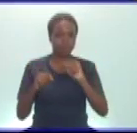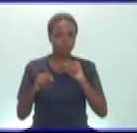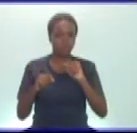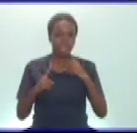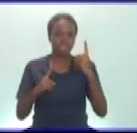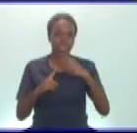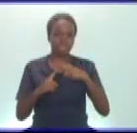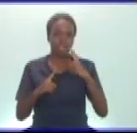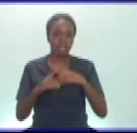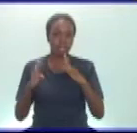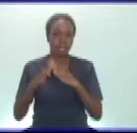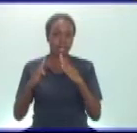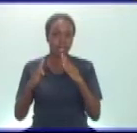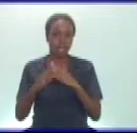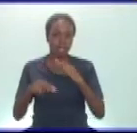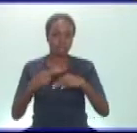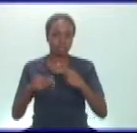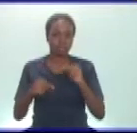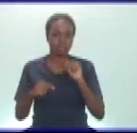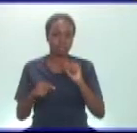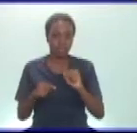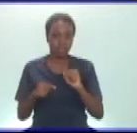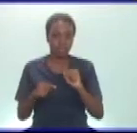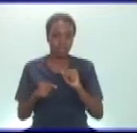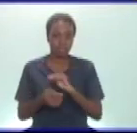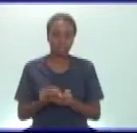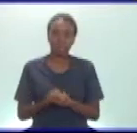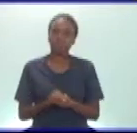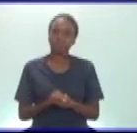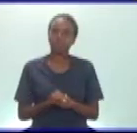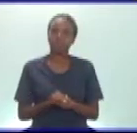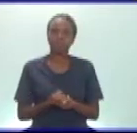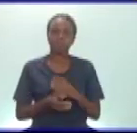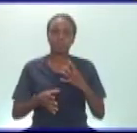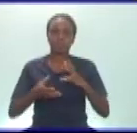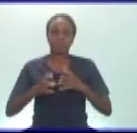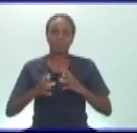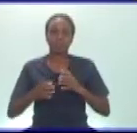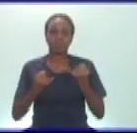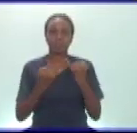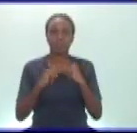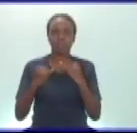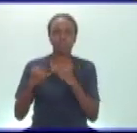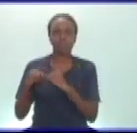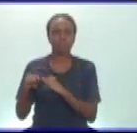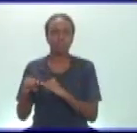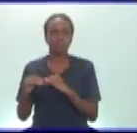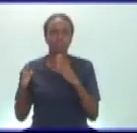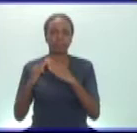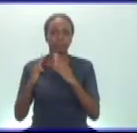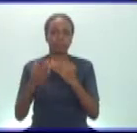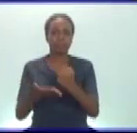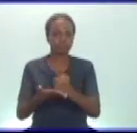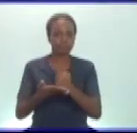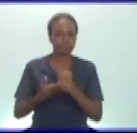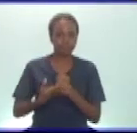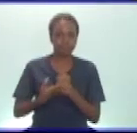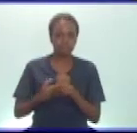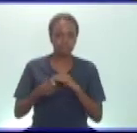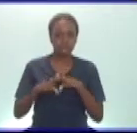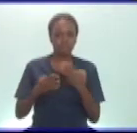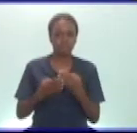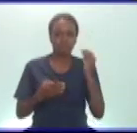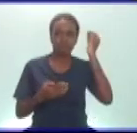tarea lo pueda realizar y pueda también trabajar de forma independiente, teniendo en cuenta, bueno, la perfección del lenguaje de Homero, su capacidad